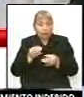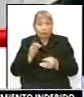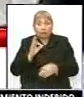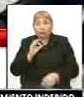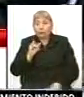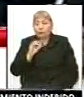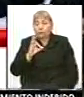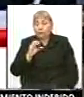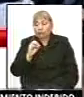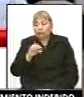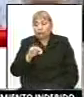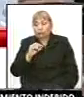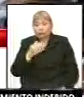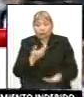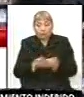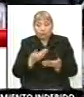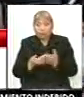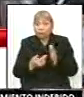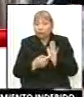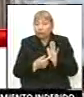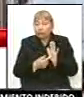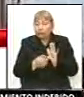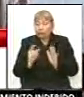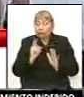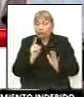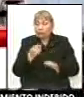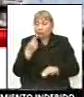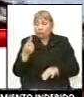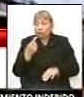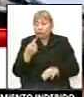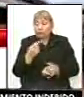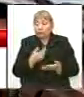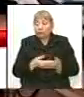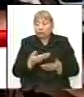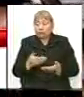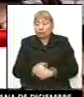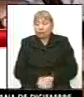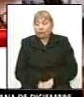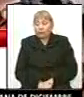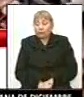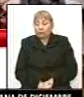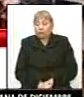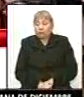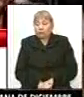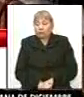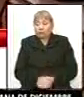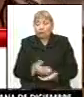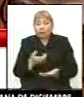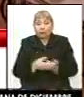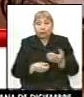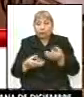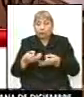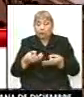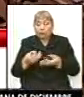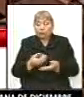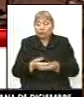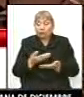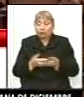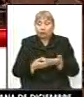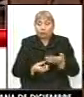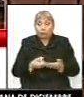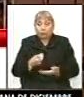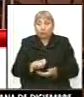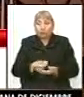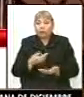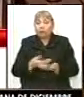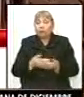país es el desarrollo sustentable y no solamente la priorización de intereses económicos de ganancias para